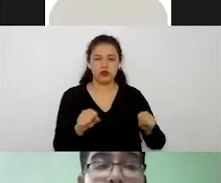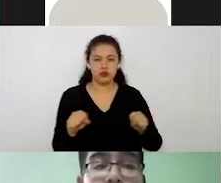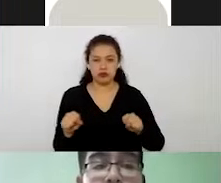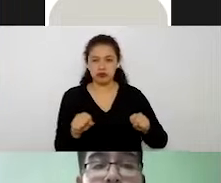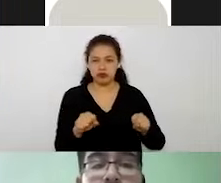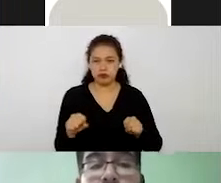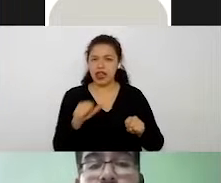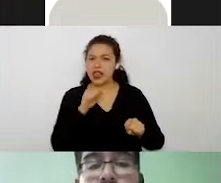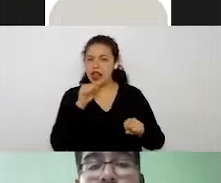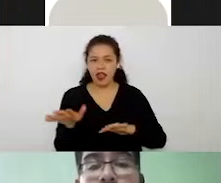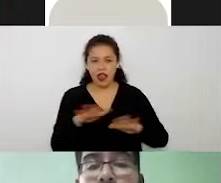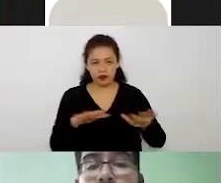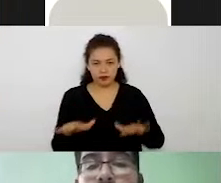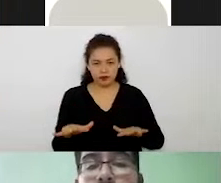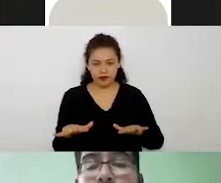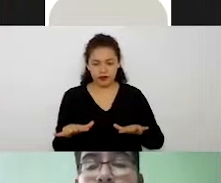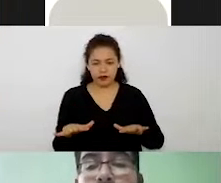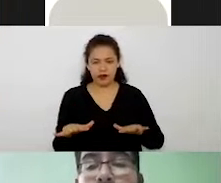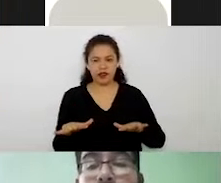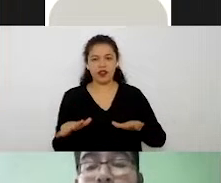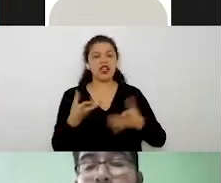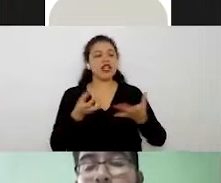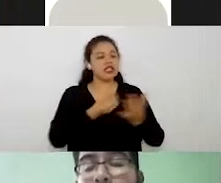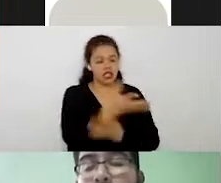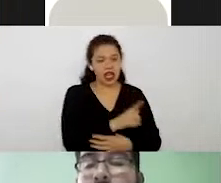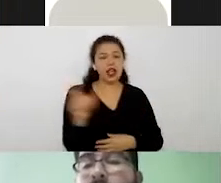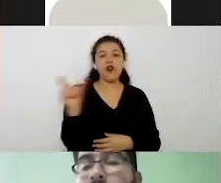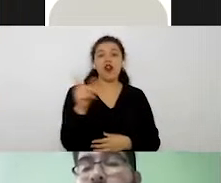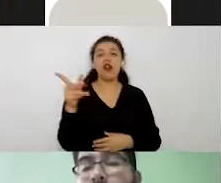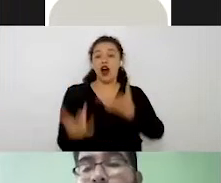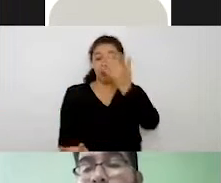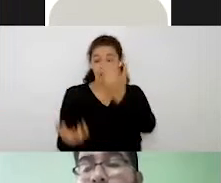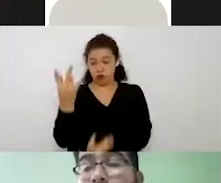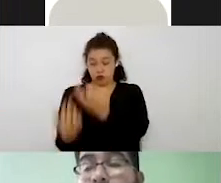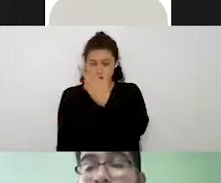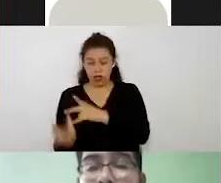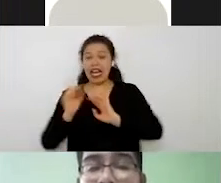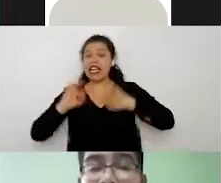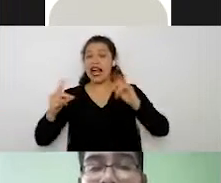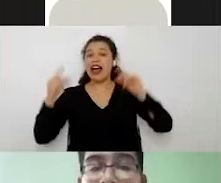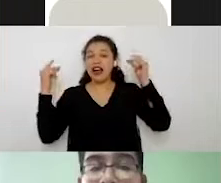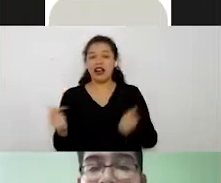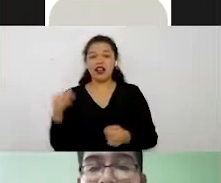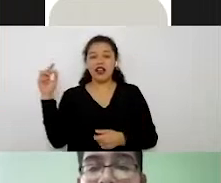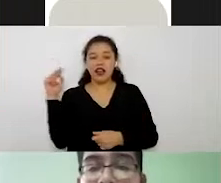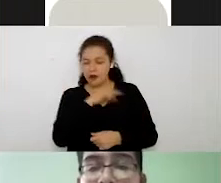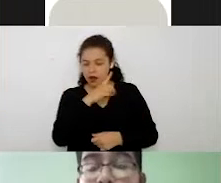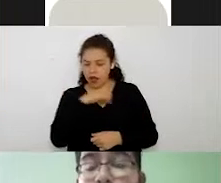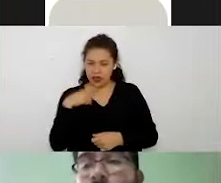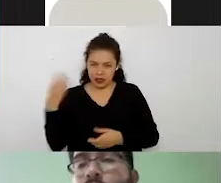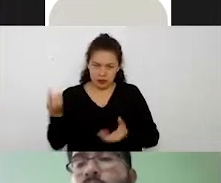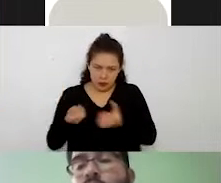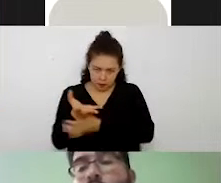Estábamos diciendo también que en caso de incendio se realizaría de manera inmediata, ya que a diferencia de